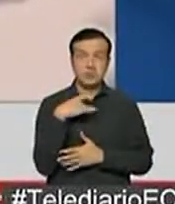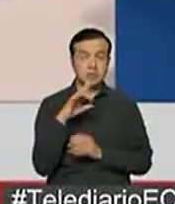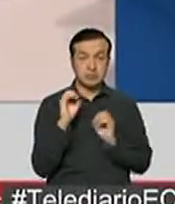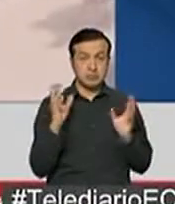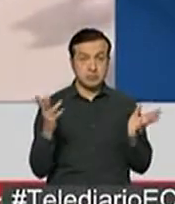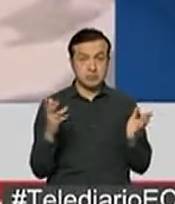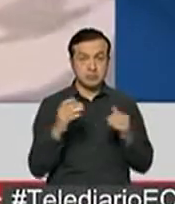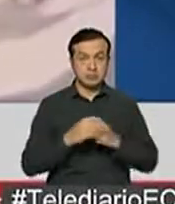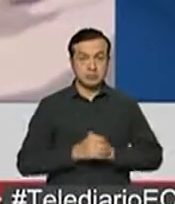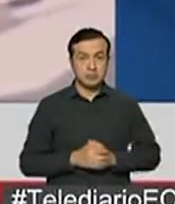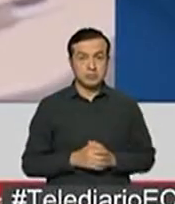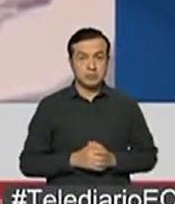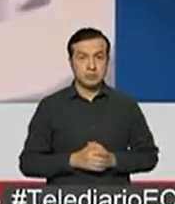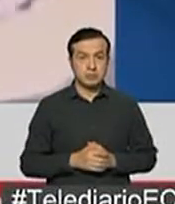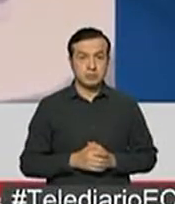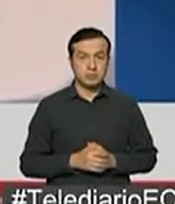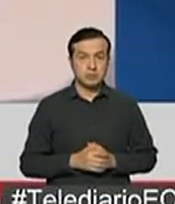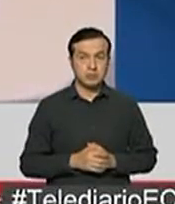merlano